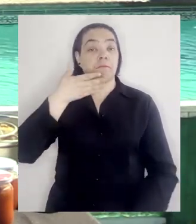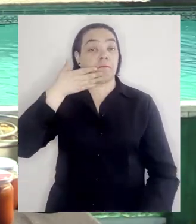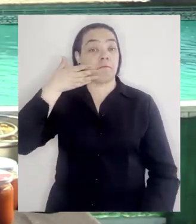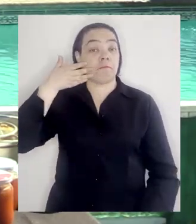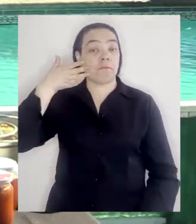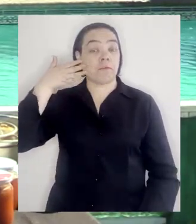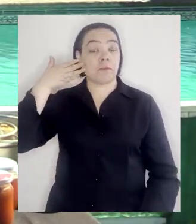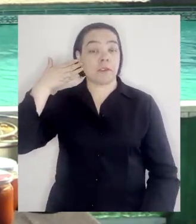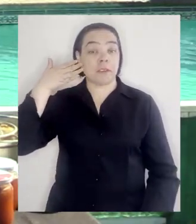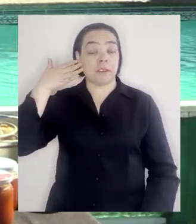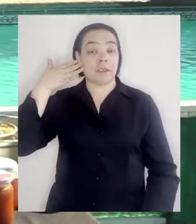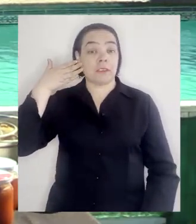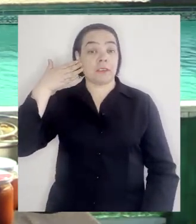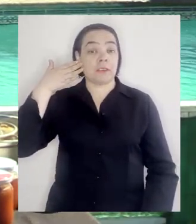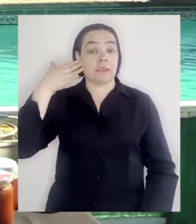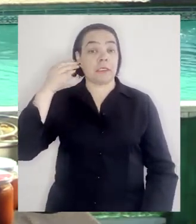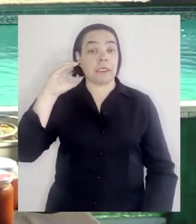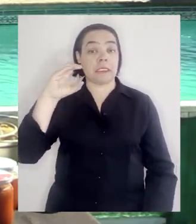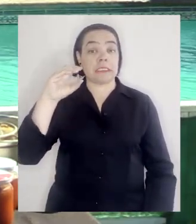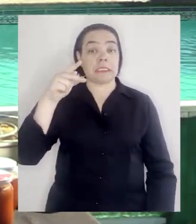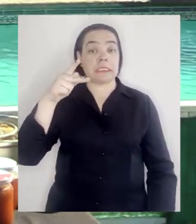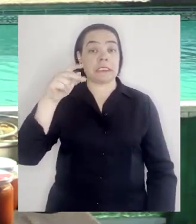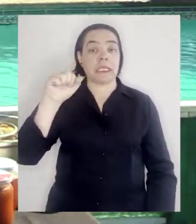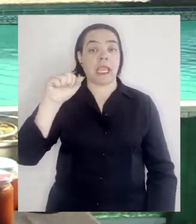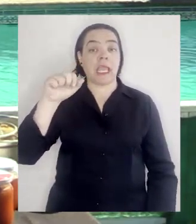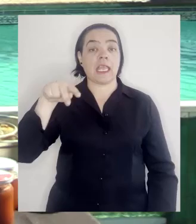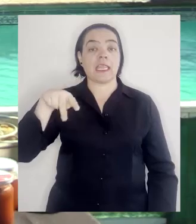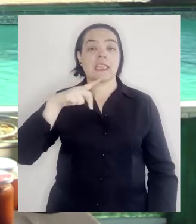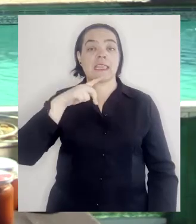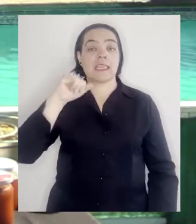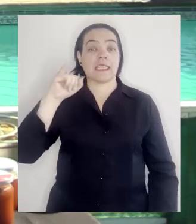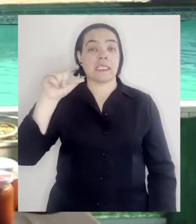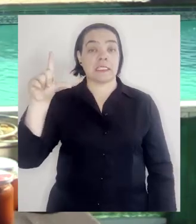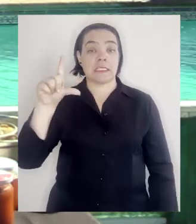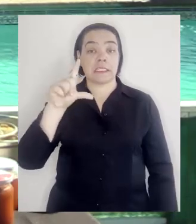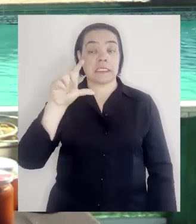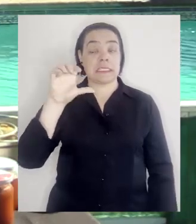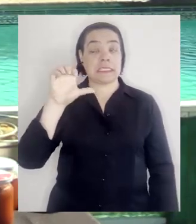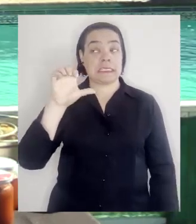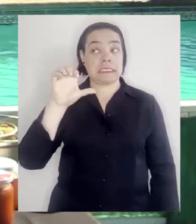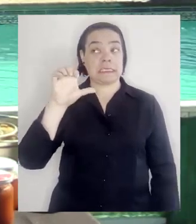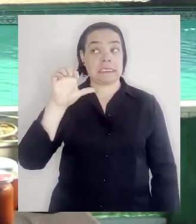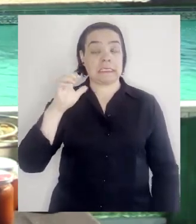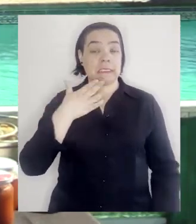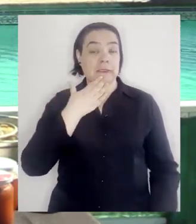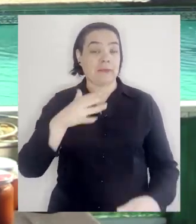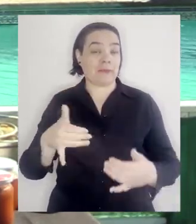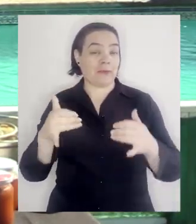La chantilly. ¿Cuánto es la otra? ¿Cómo se dice? Chicharroné para masadé.